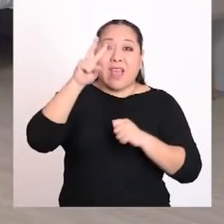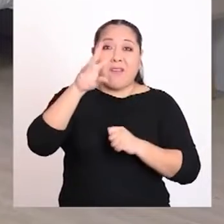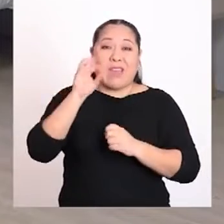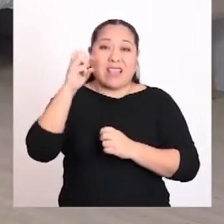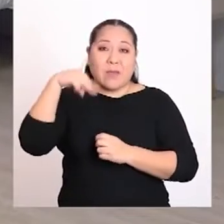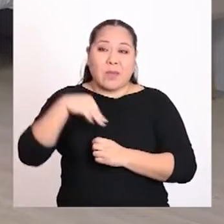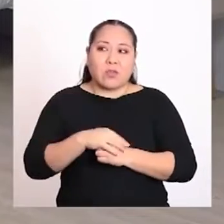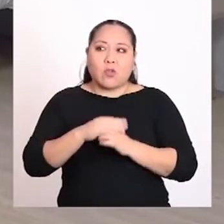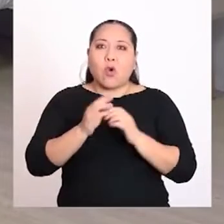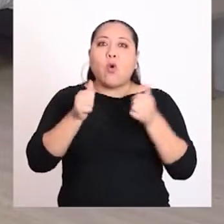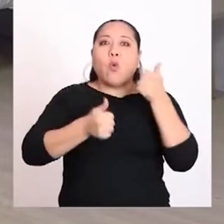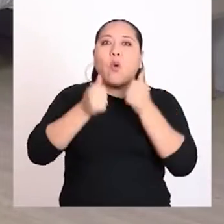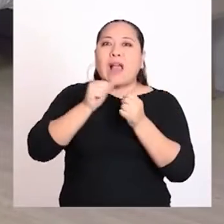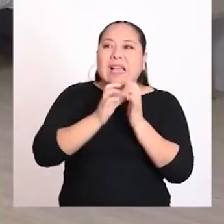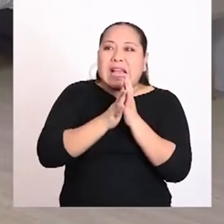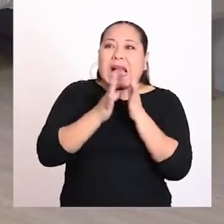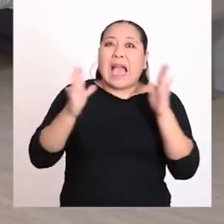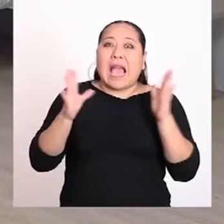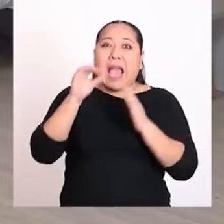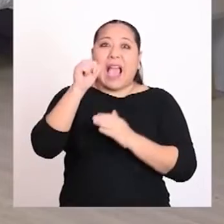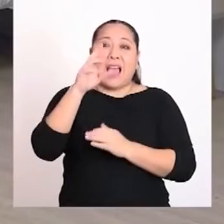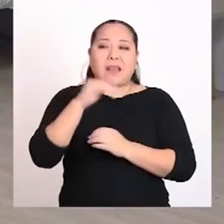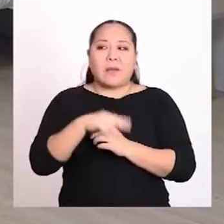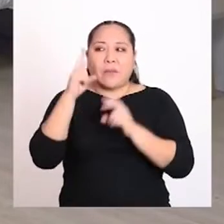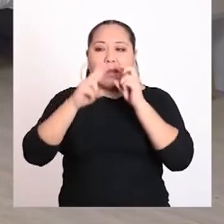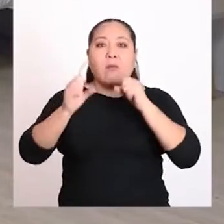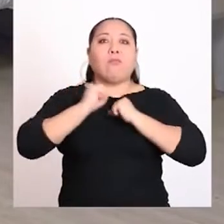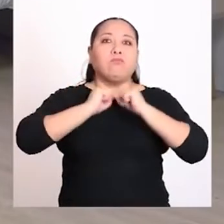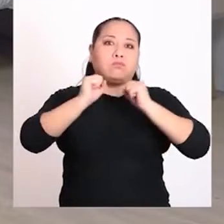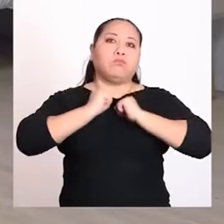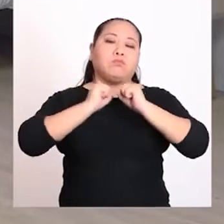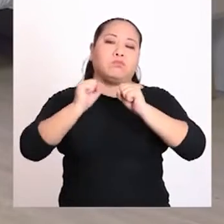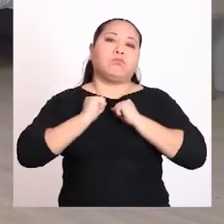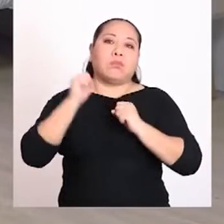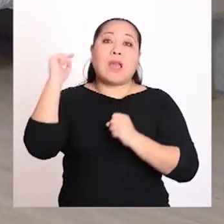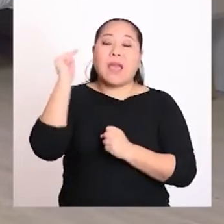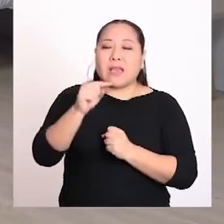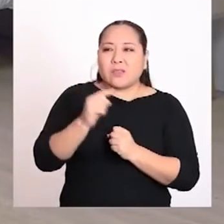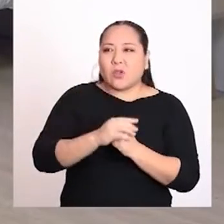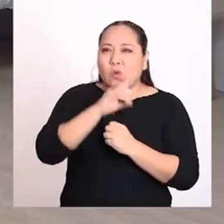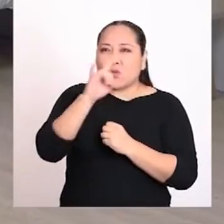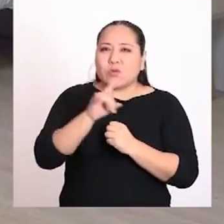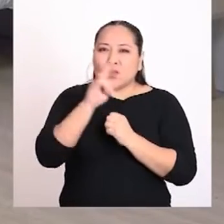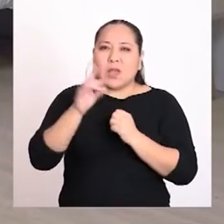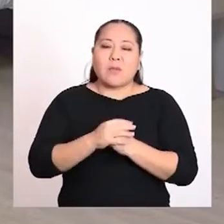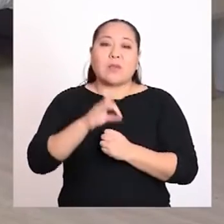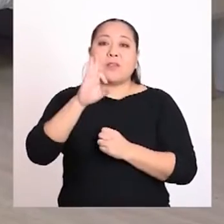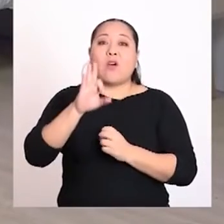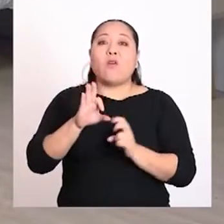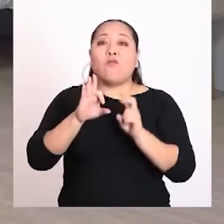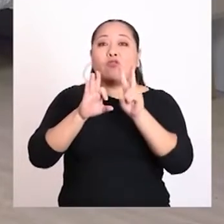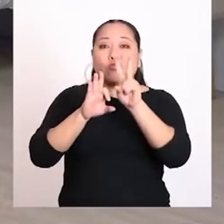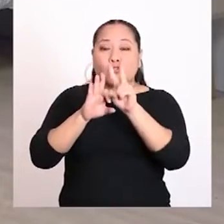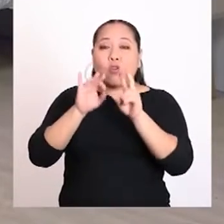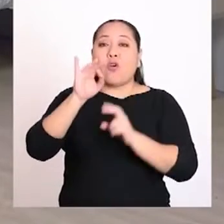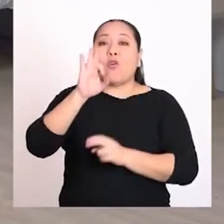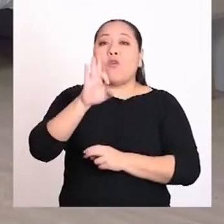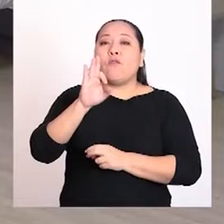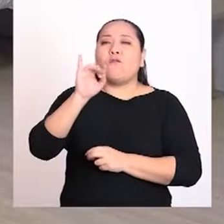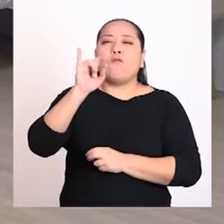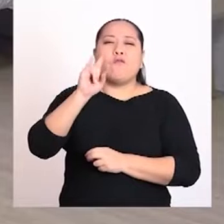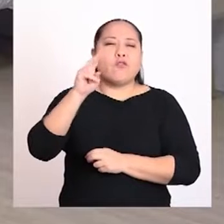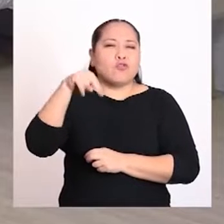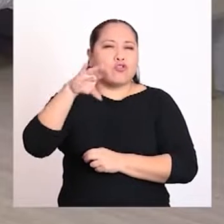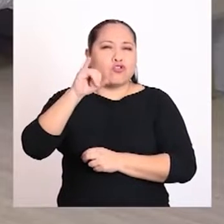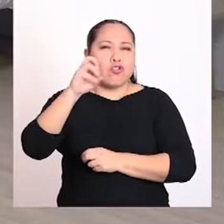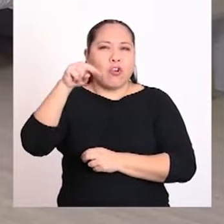cual debería tener la máxima área para que podamos realizar nuestras actividades físicas. Para esto recurrimos a las funciones cuadráticas.